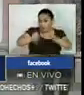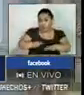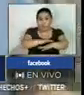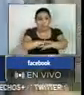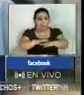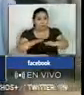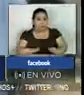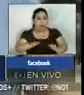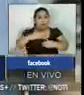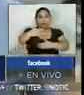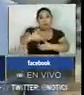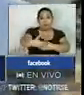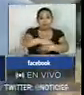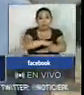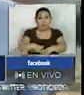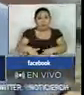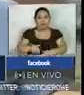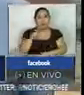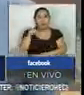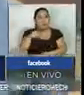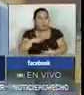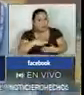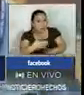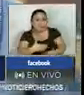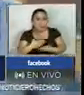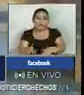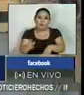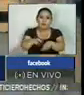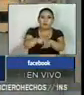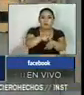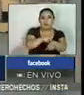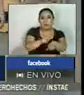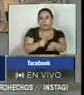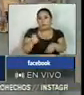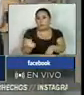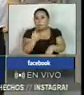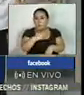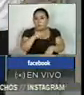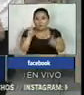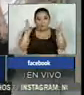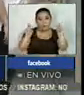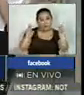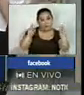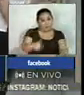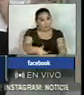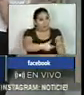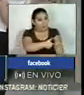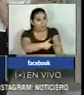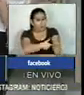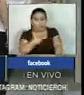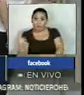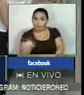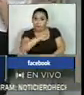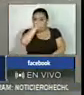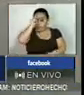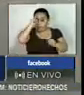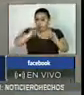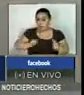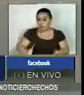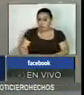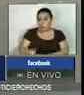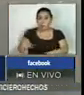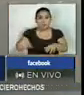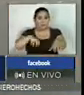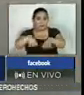cuarentena especial. Por el momento se está ofreciendo transporte gratis para personal de salud y otros empleados del gobierno en los